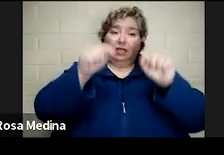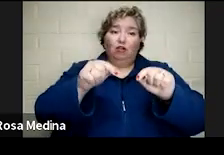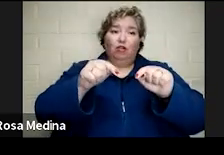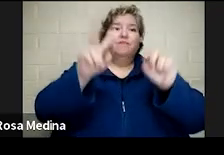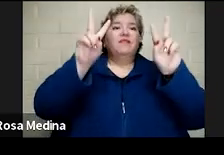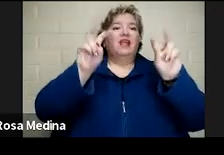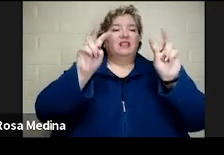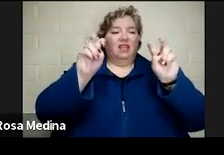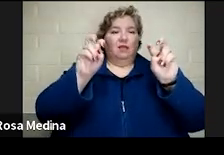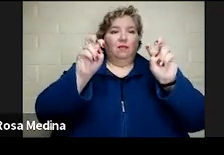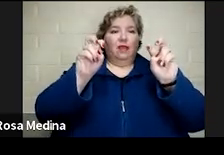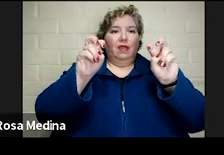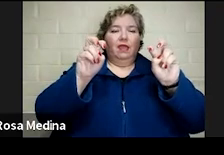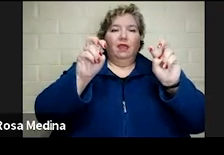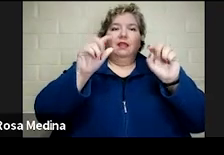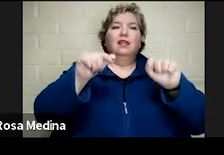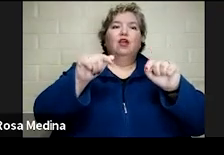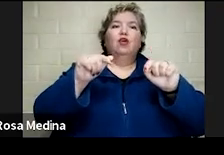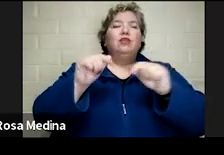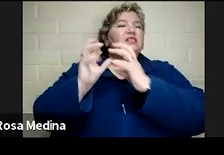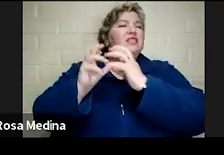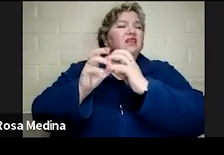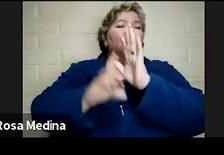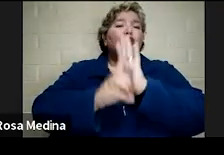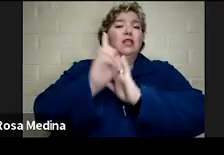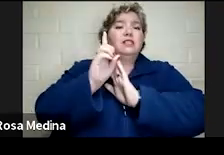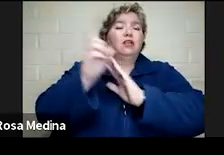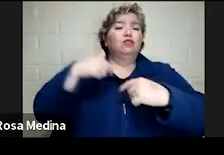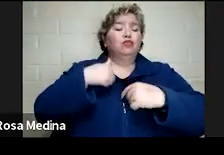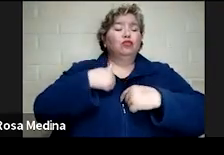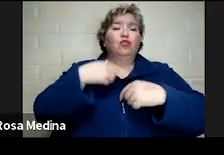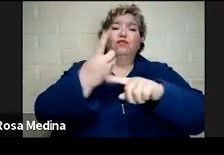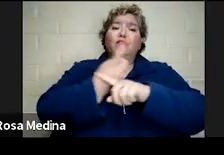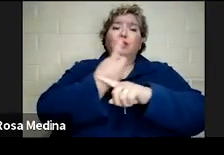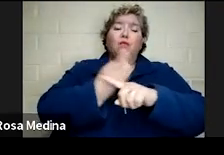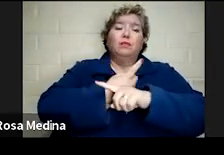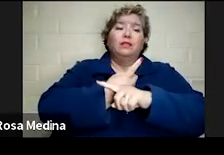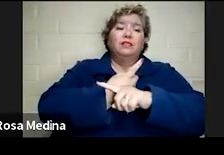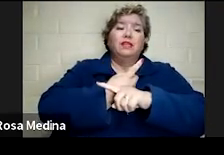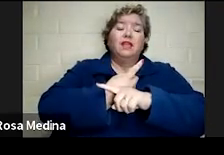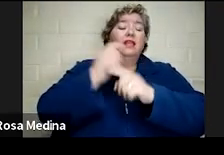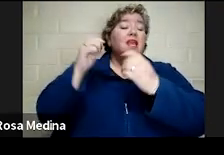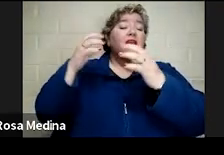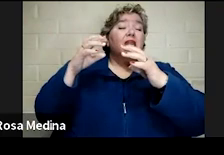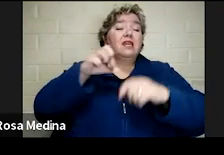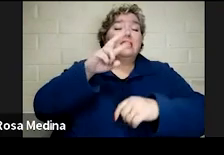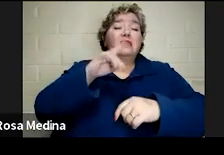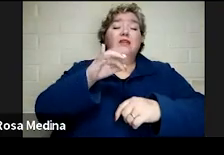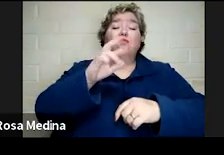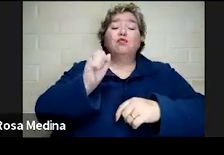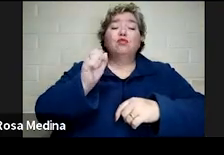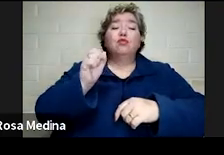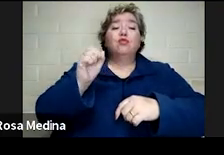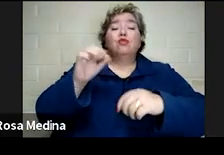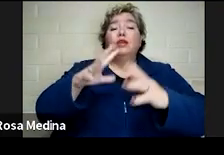tema es de cerebro en desarrollo. En general voy a hablar de un poco de la neuropsicología, de cómo se va desarrollando el